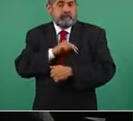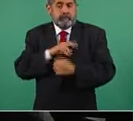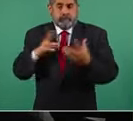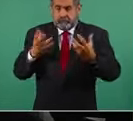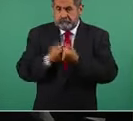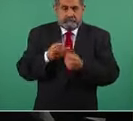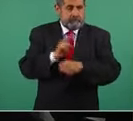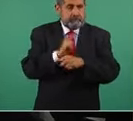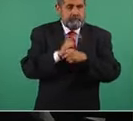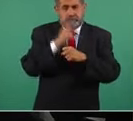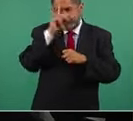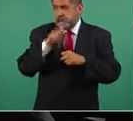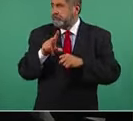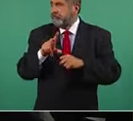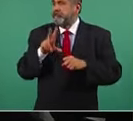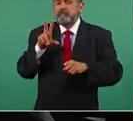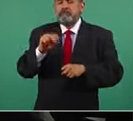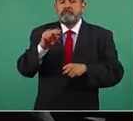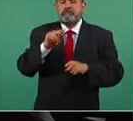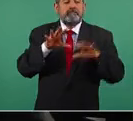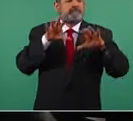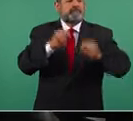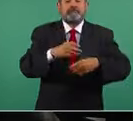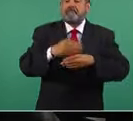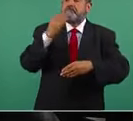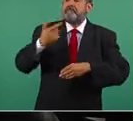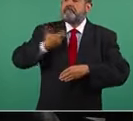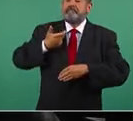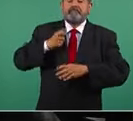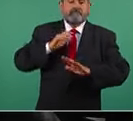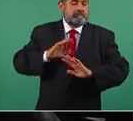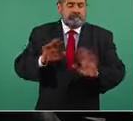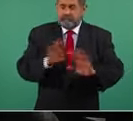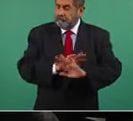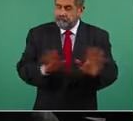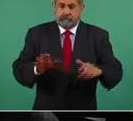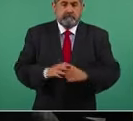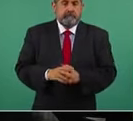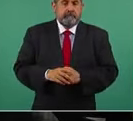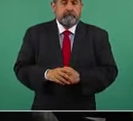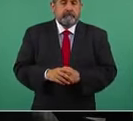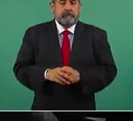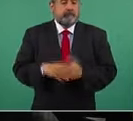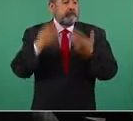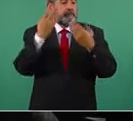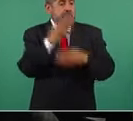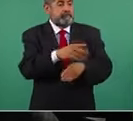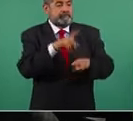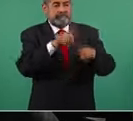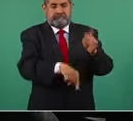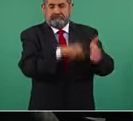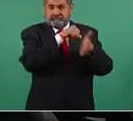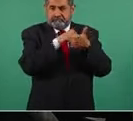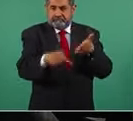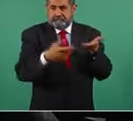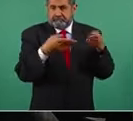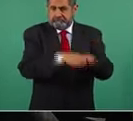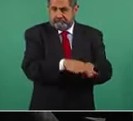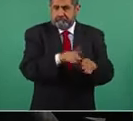evitar la toma de casetas. Adelante. En cuanto a montos y cuentas bloqueadas por la Unidad de Inteligencia